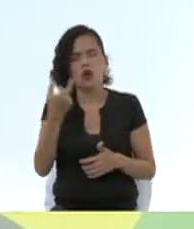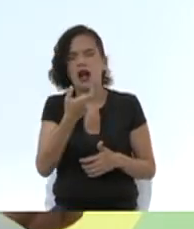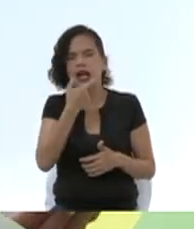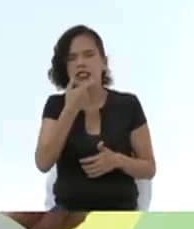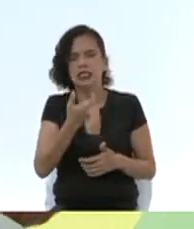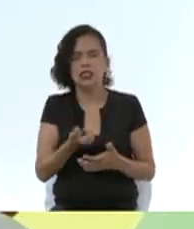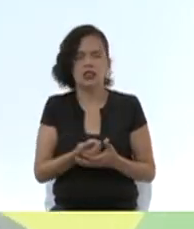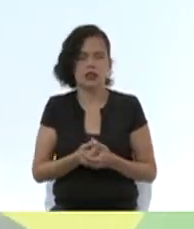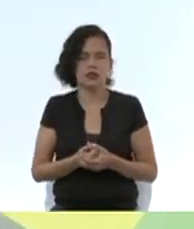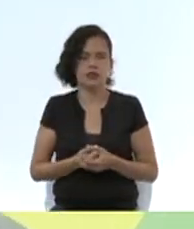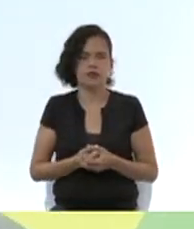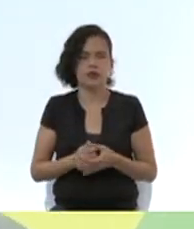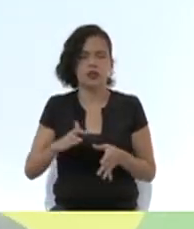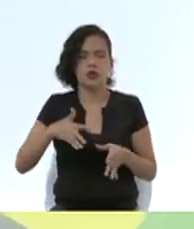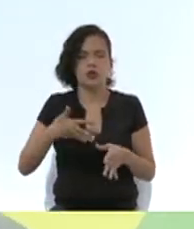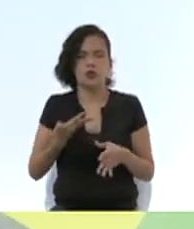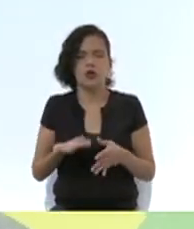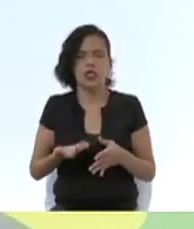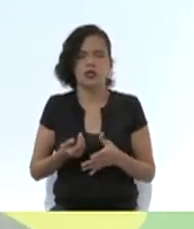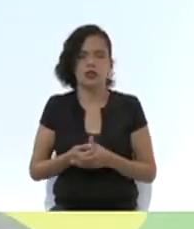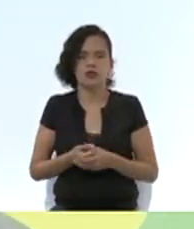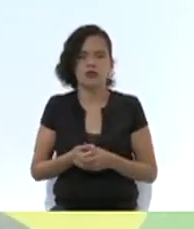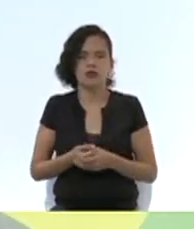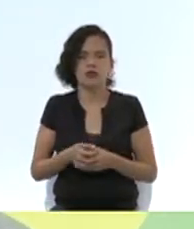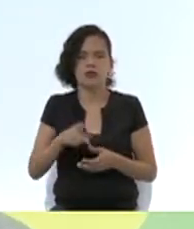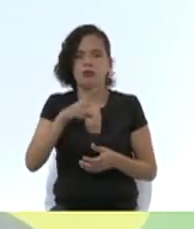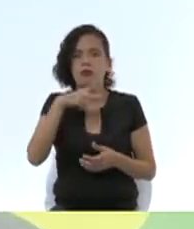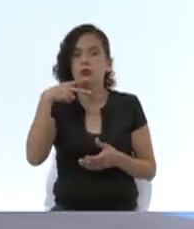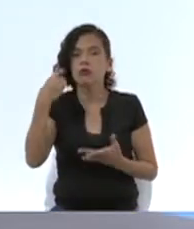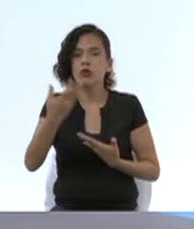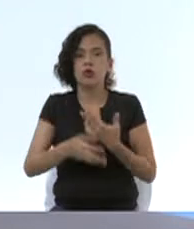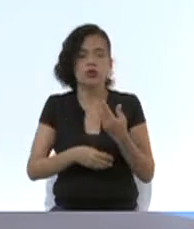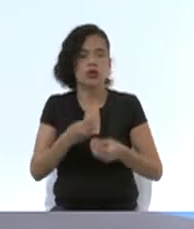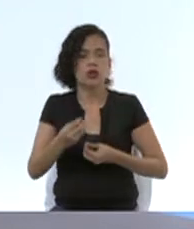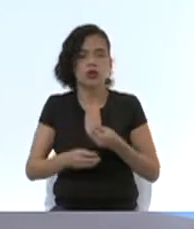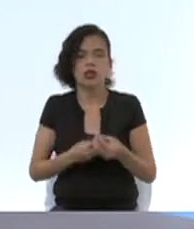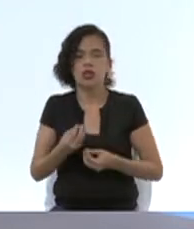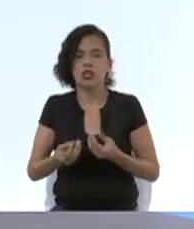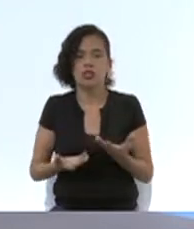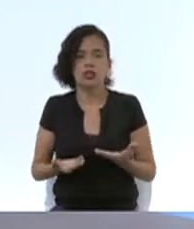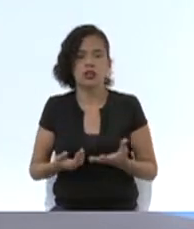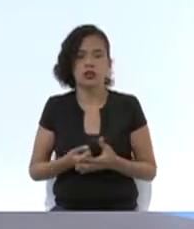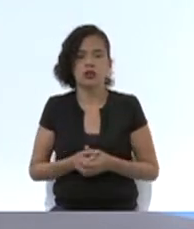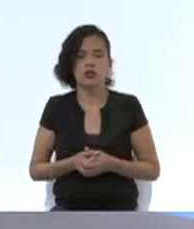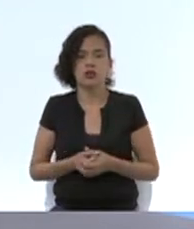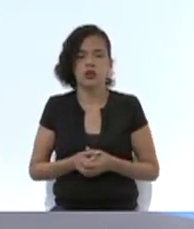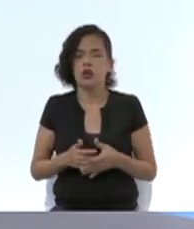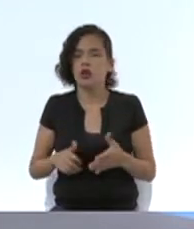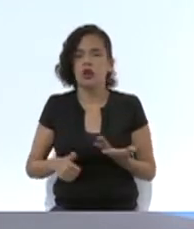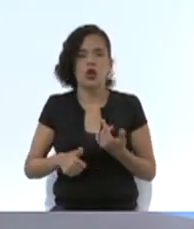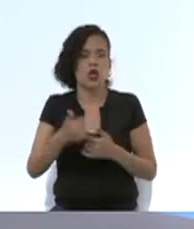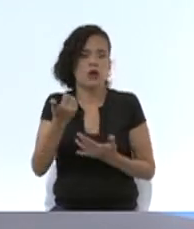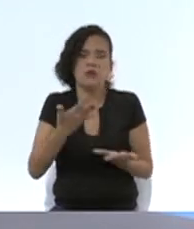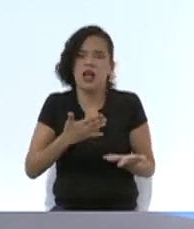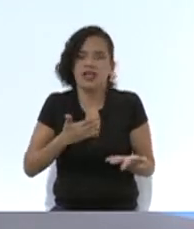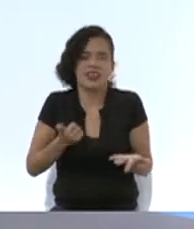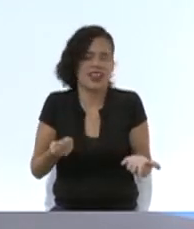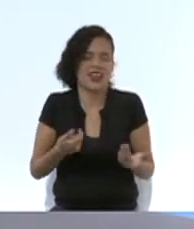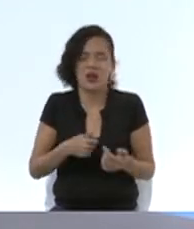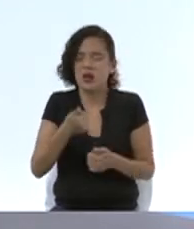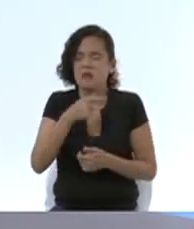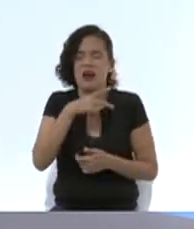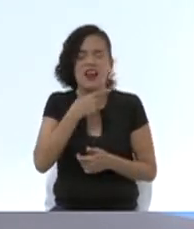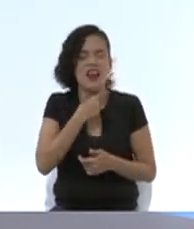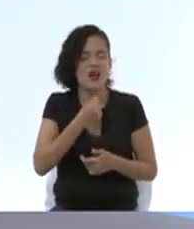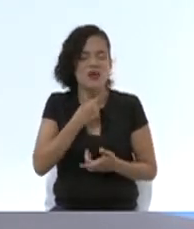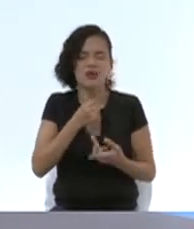ser galletas, pueden ser dulces elaborados, lo que más deseen y lo que más les puedan